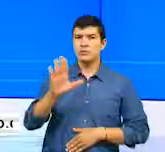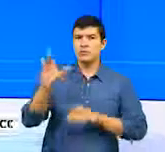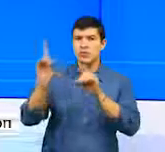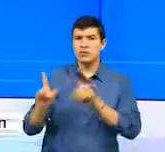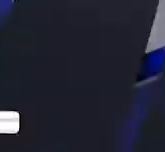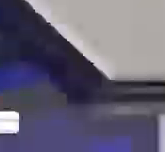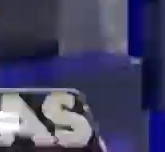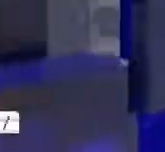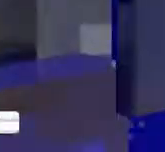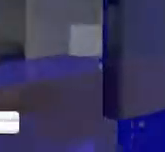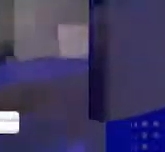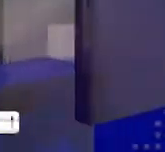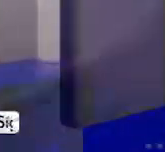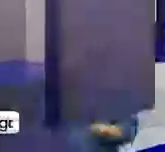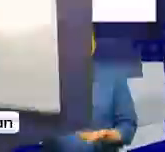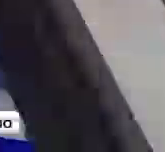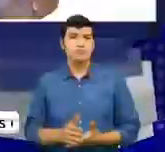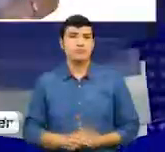frontera?